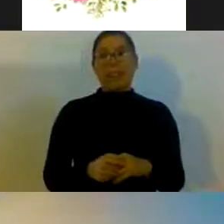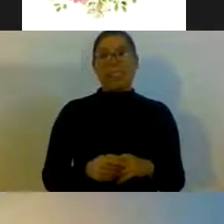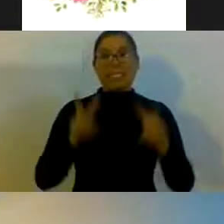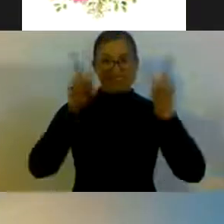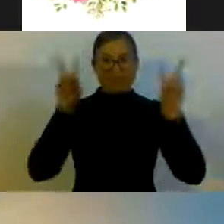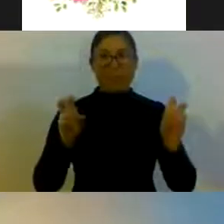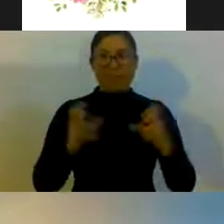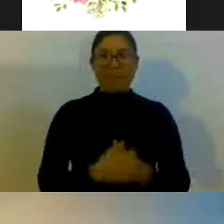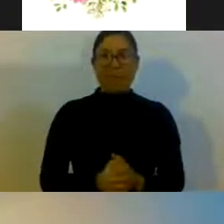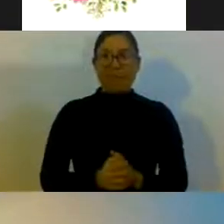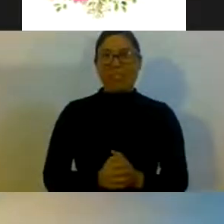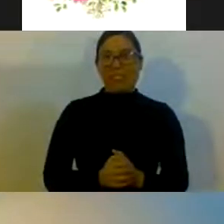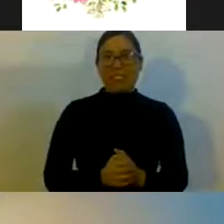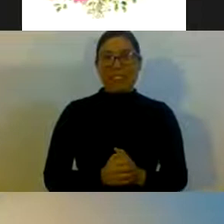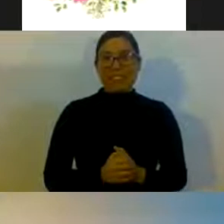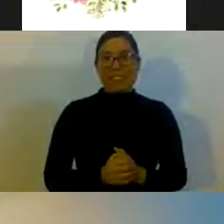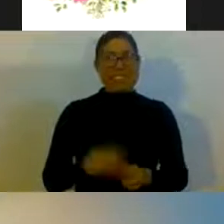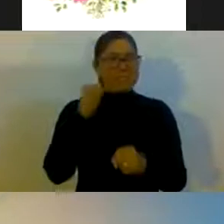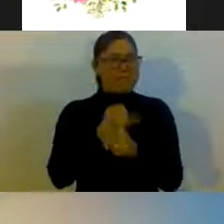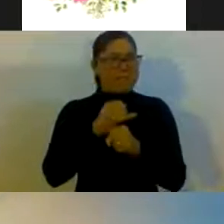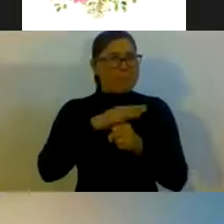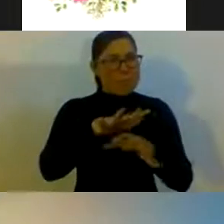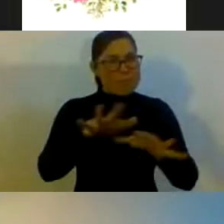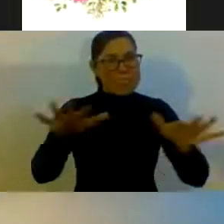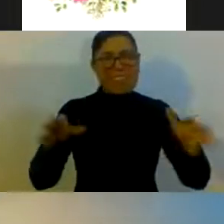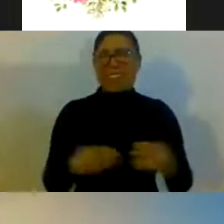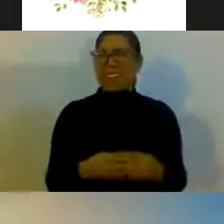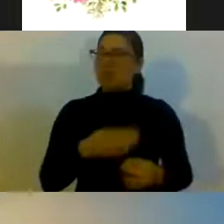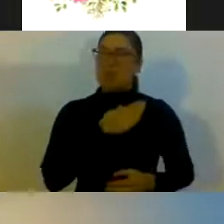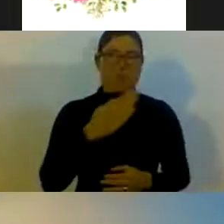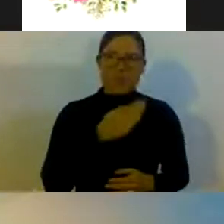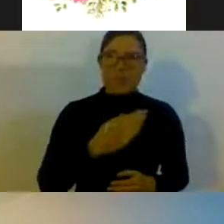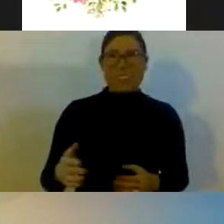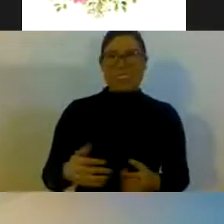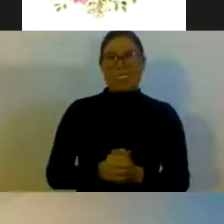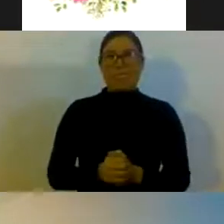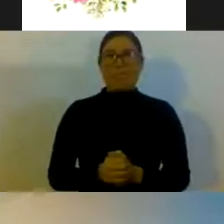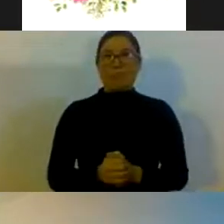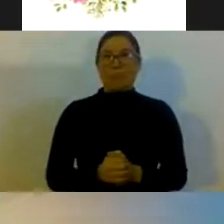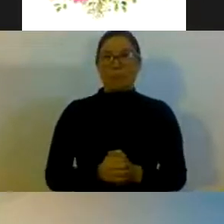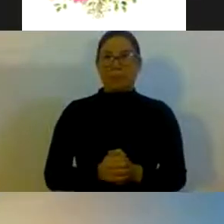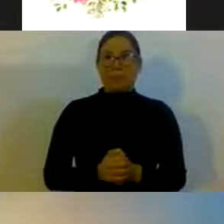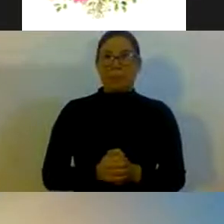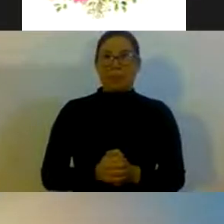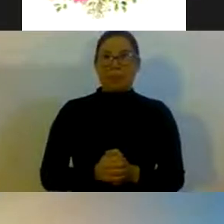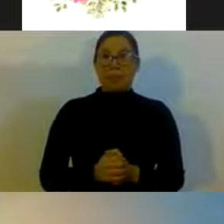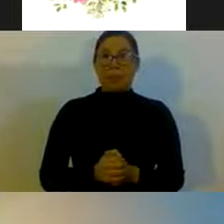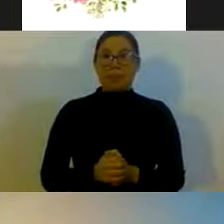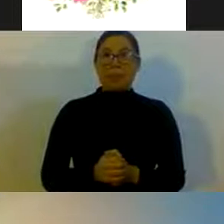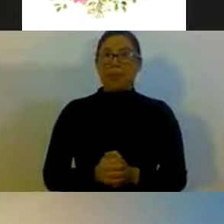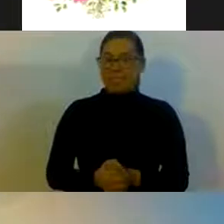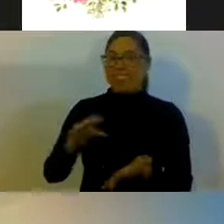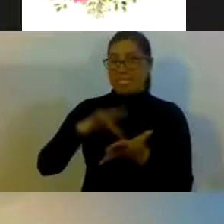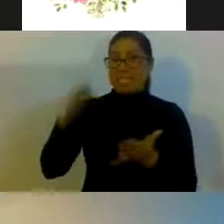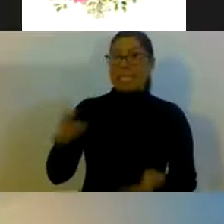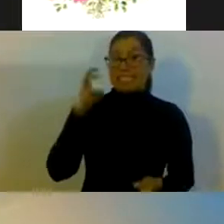la información y la orientación. Muchísimas gracias, Roberto. En estos comentarios aquí que mencionan, ya